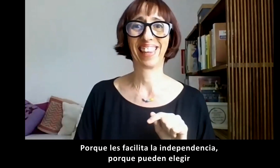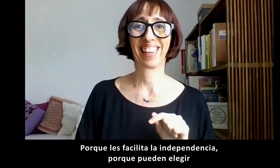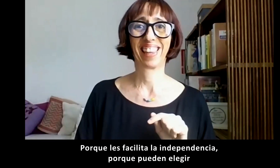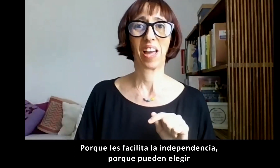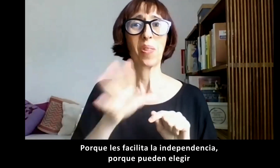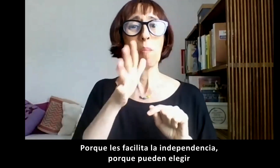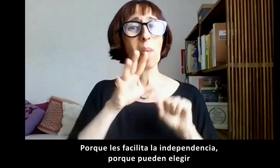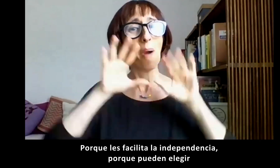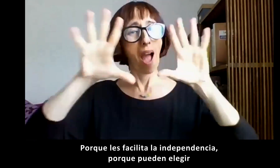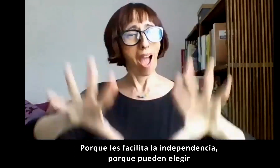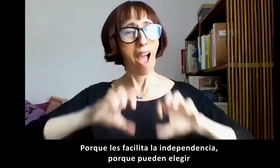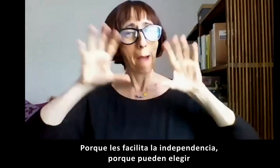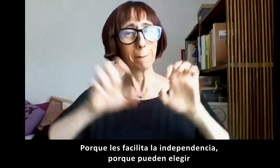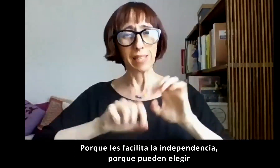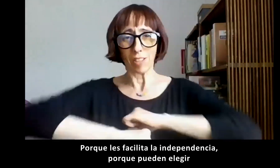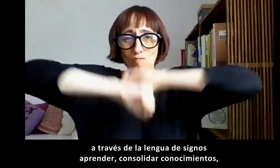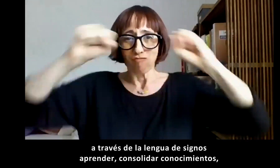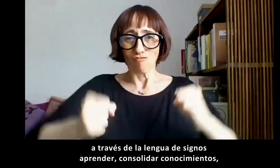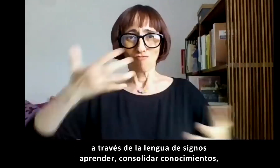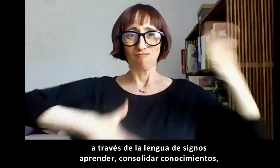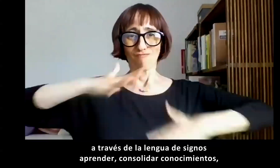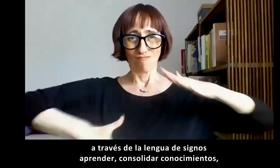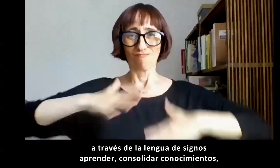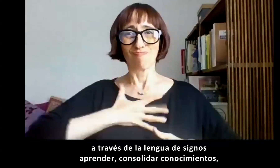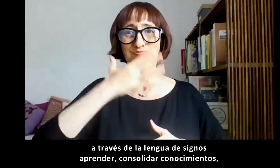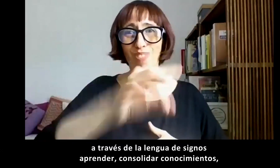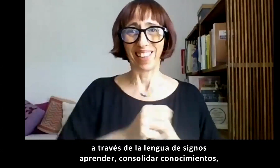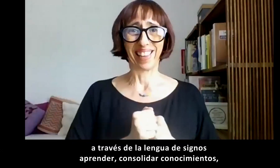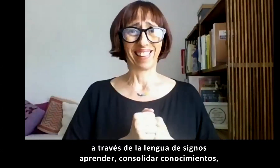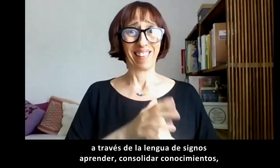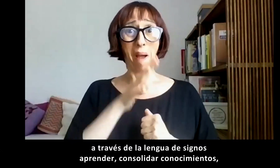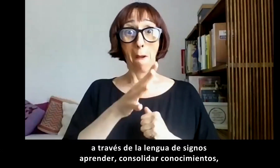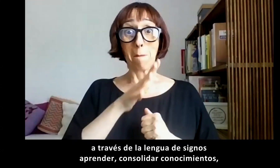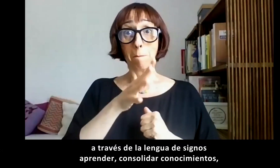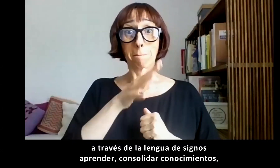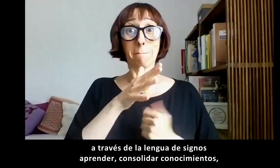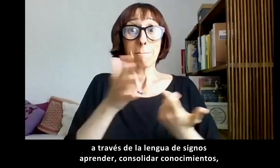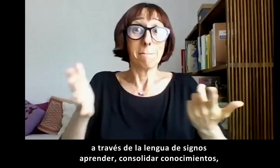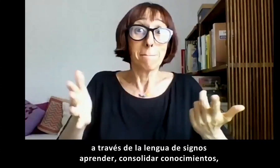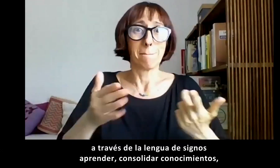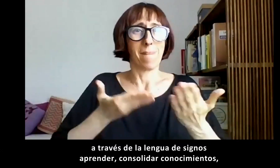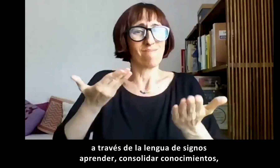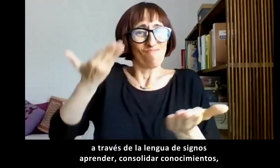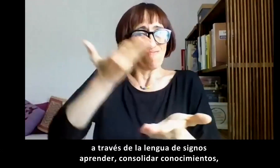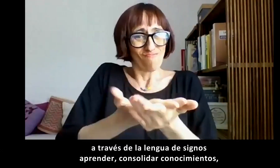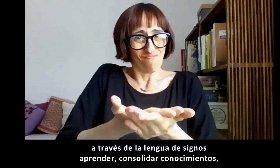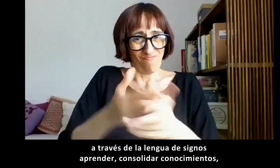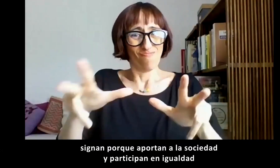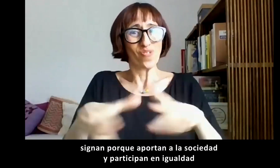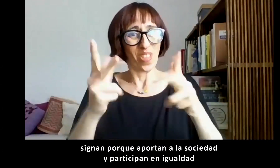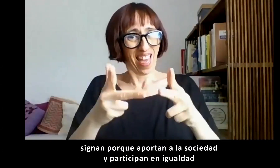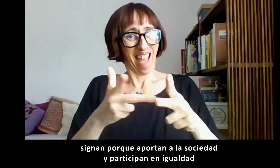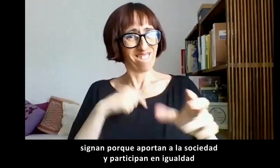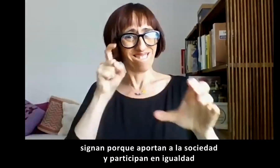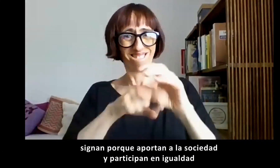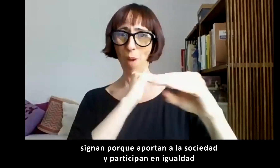independencia, porque pueden elegir a través de la lengua de signos, aprender, consolidar conocimientos.